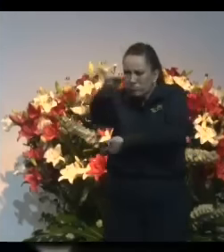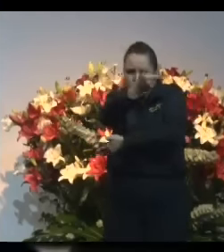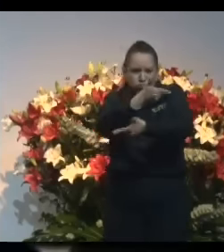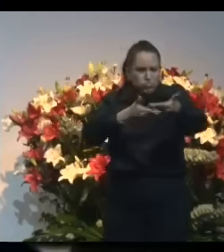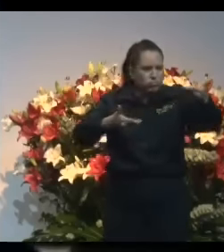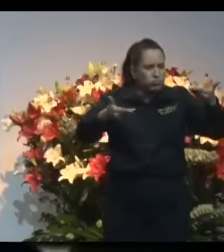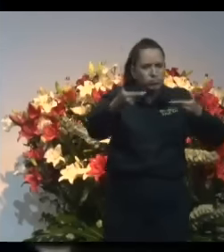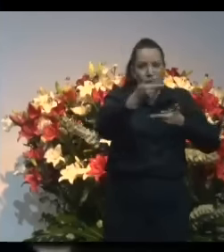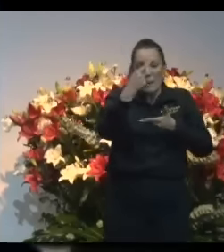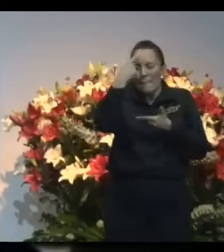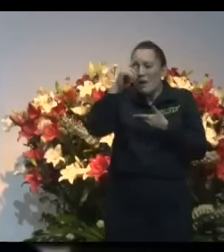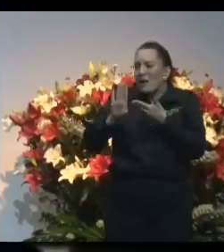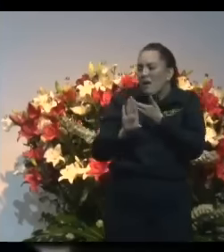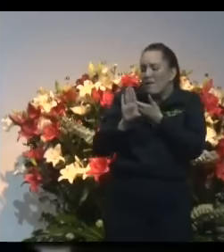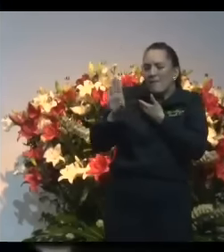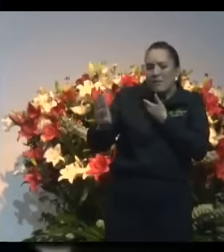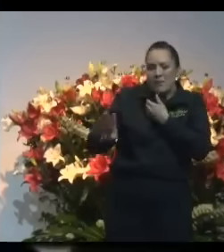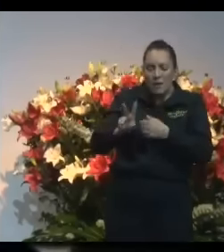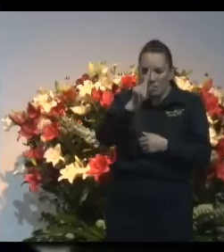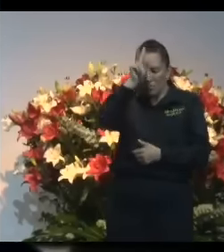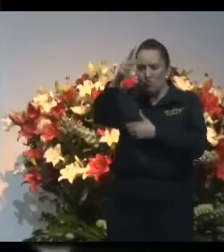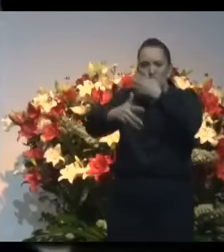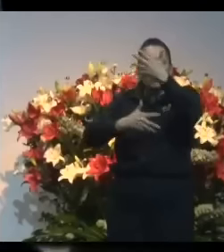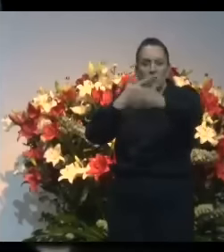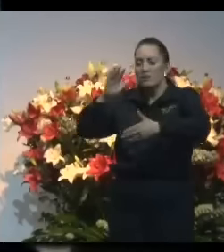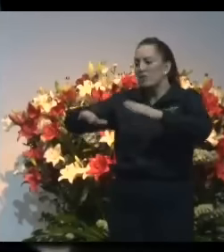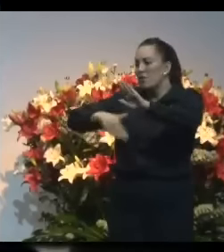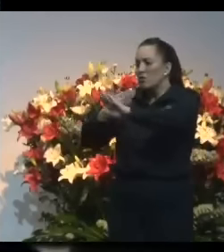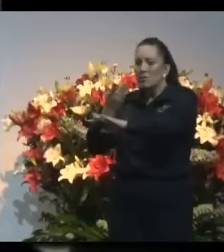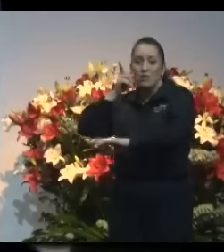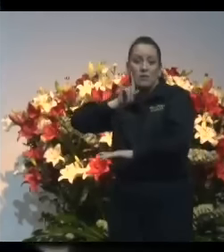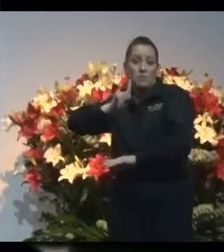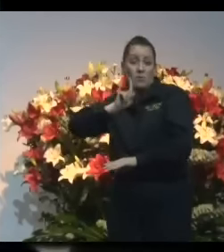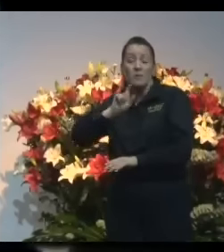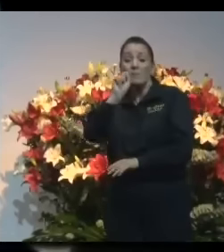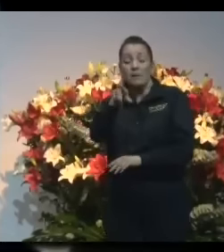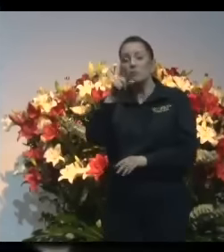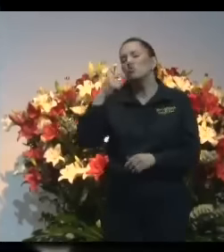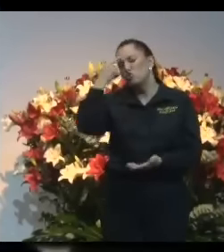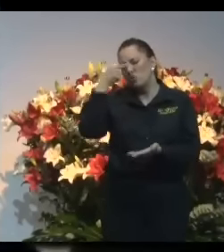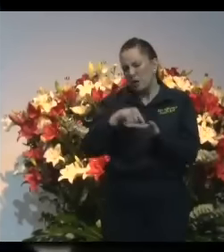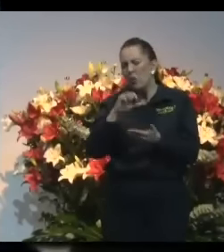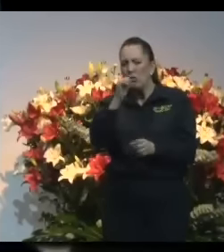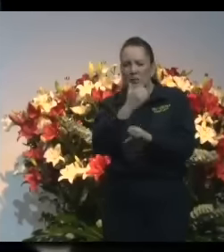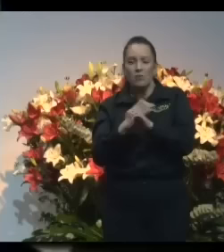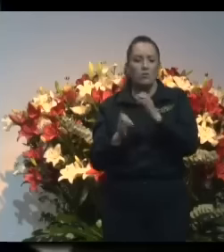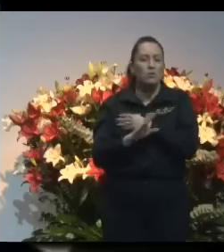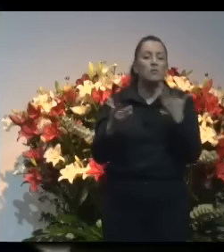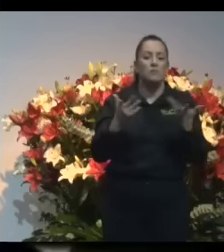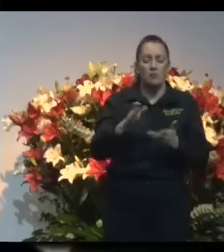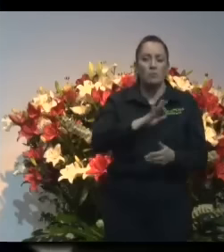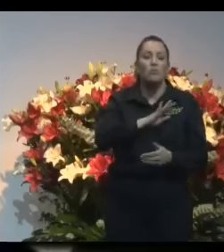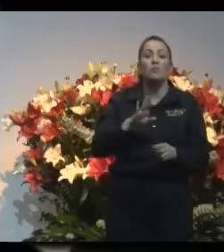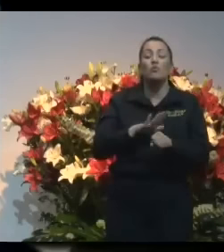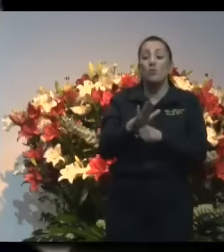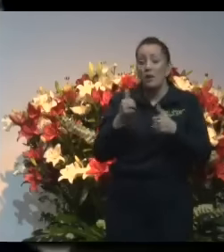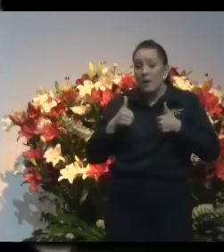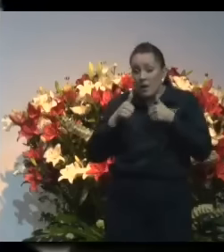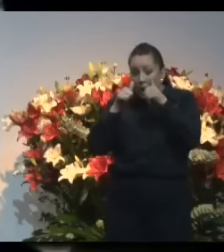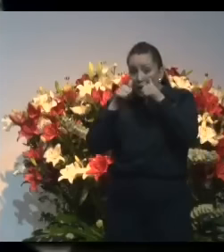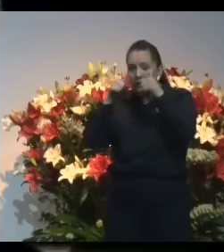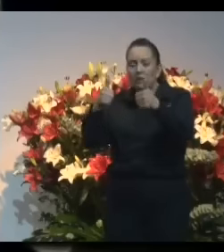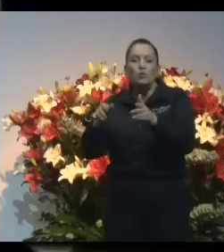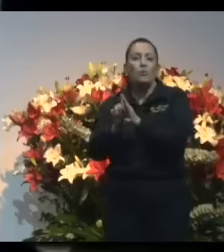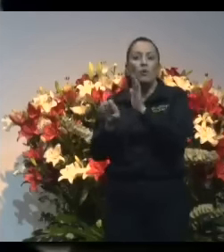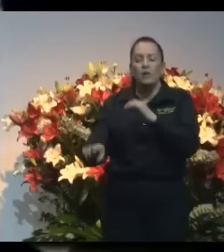para pues, evitar esta violencia que se está dando. Y una posibilidad también sería pues, atender llamadas de ira por